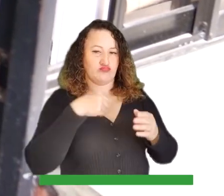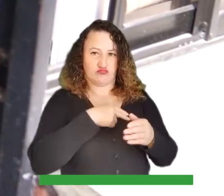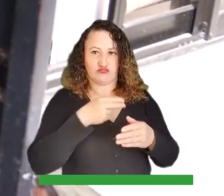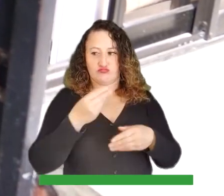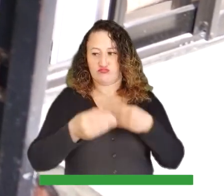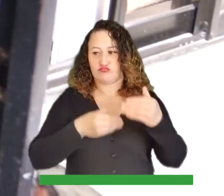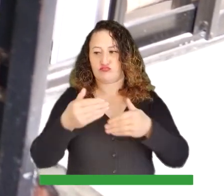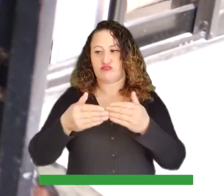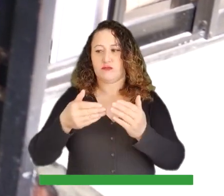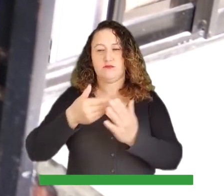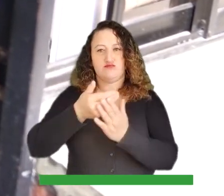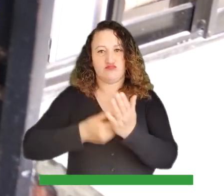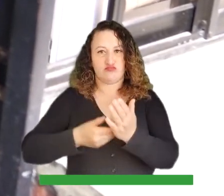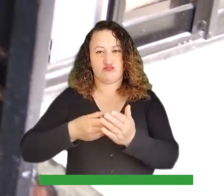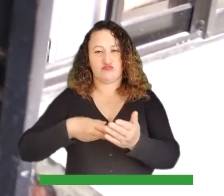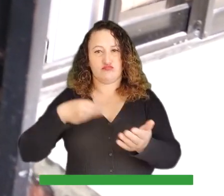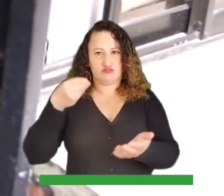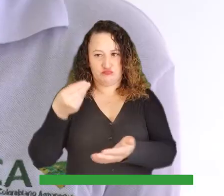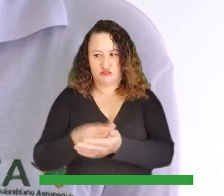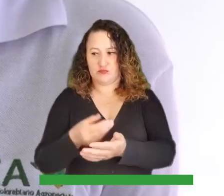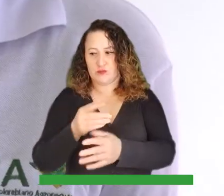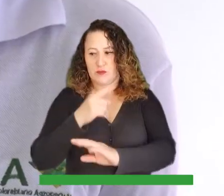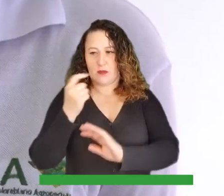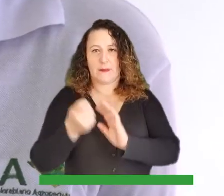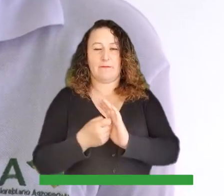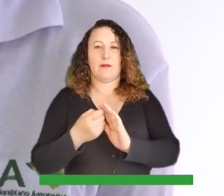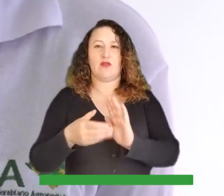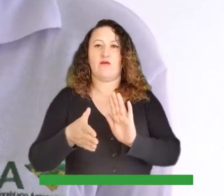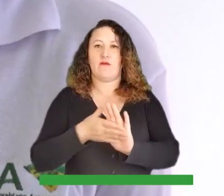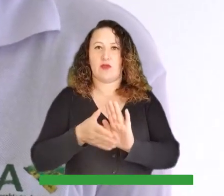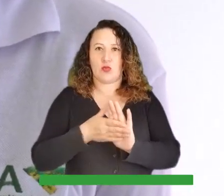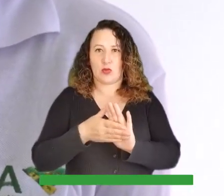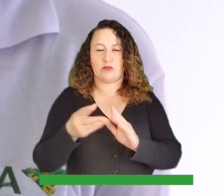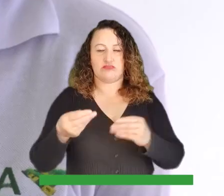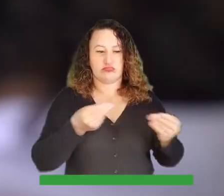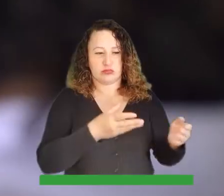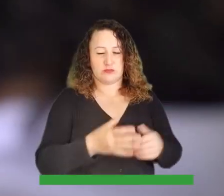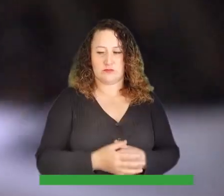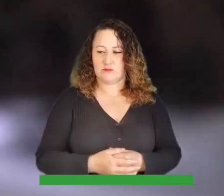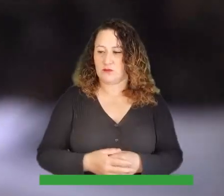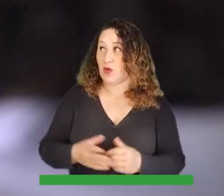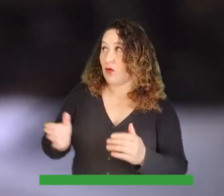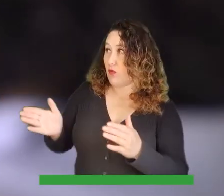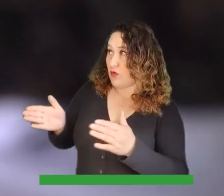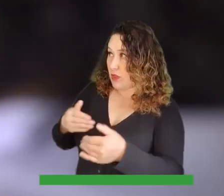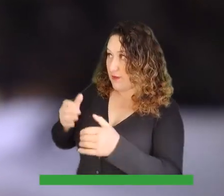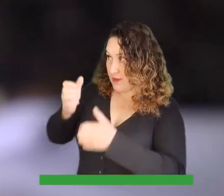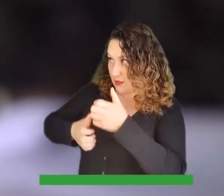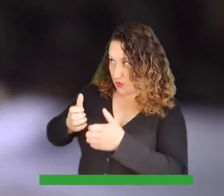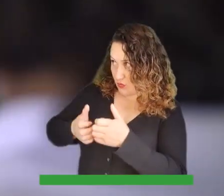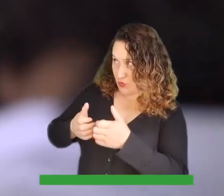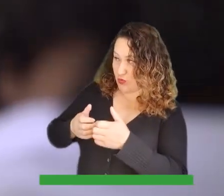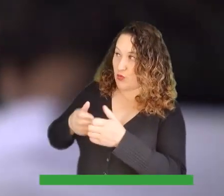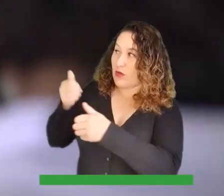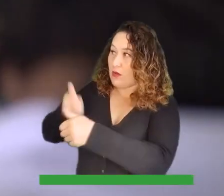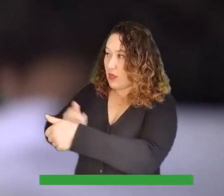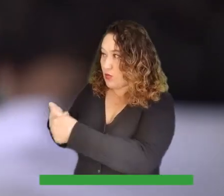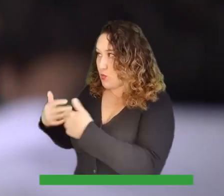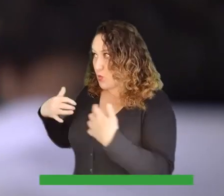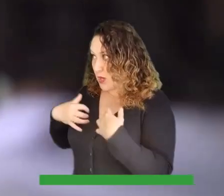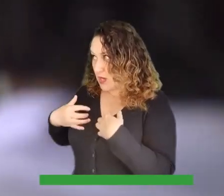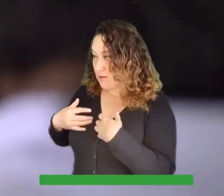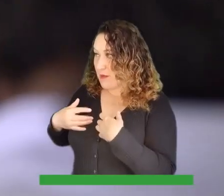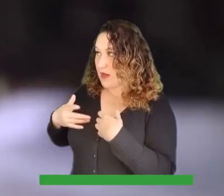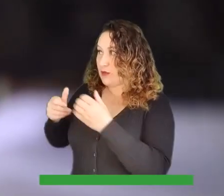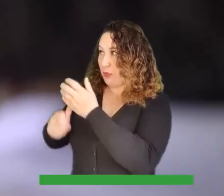nosotros hacemos la factura acá para entregársela. Entonces sería traer la neverita de icopor con las muestras de cada uno de